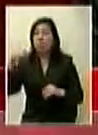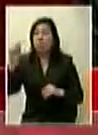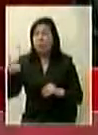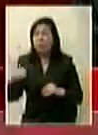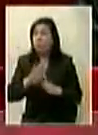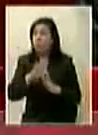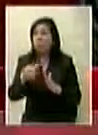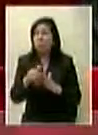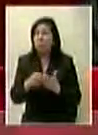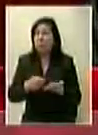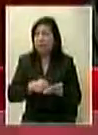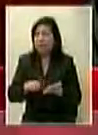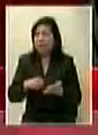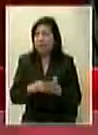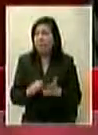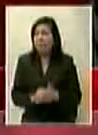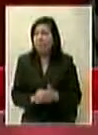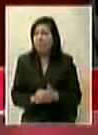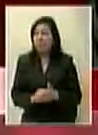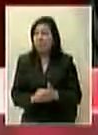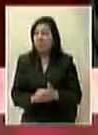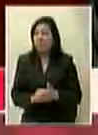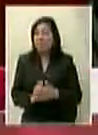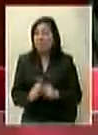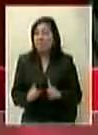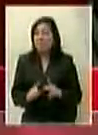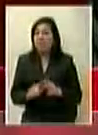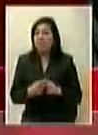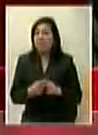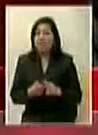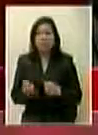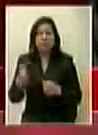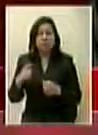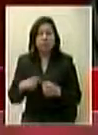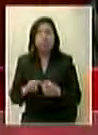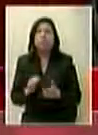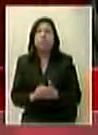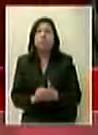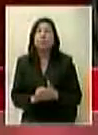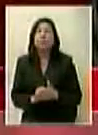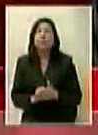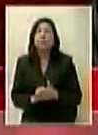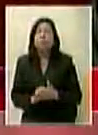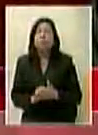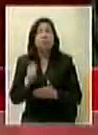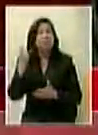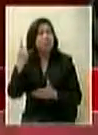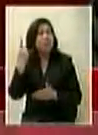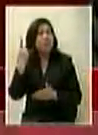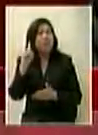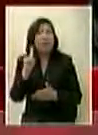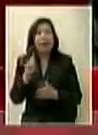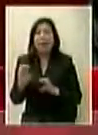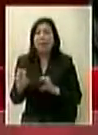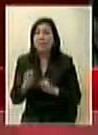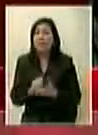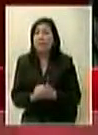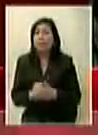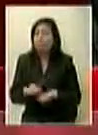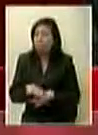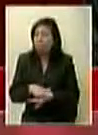5,82% del total inscrito. Se iniciará la implementación del memorándum de entendimiento para la ejecución